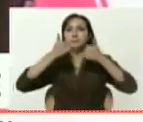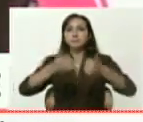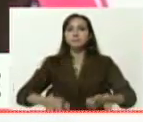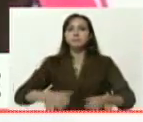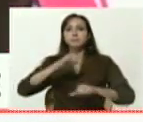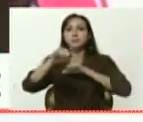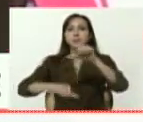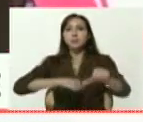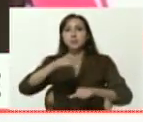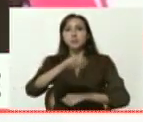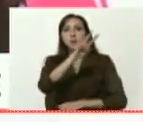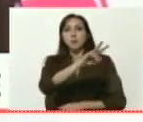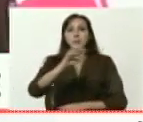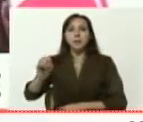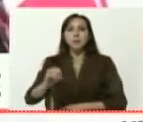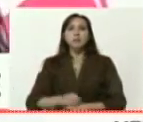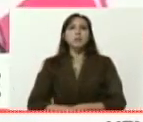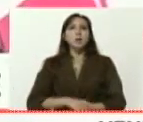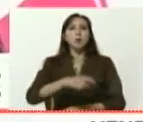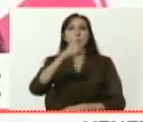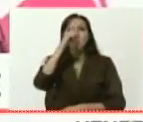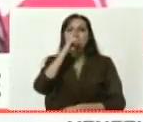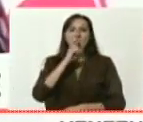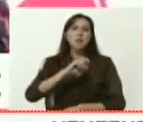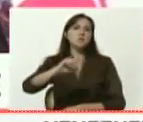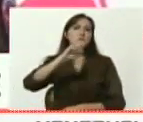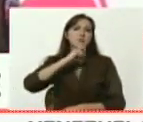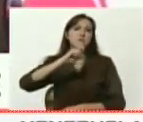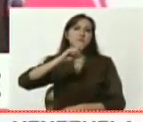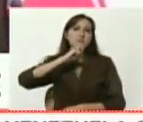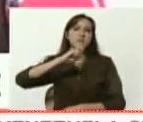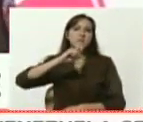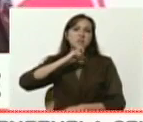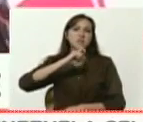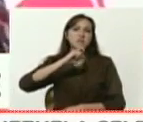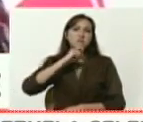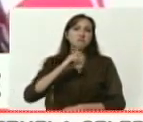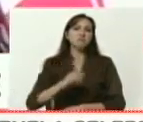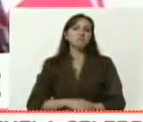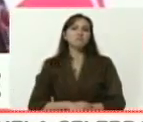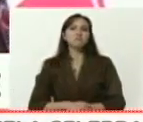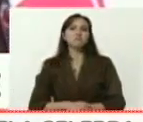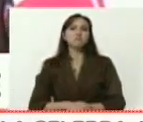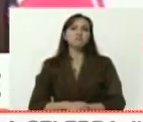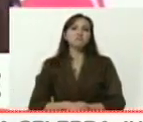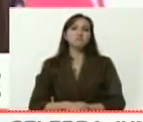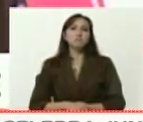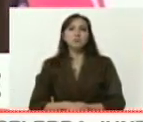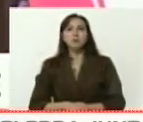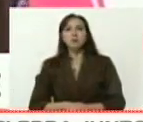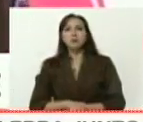considero, son los años más oscuros de todas estas 15 décadas.